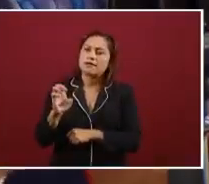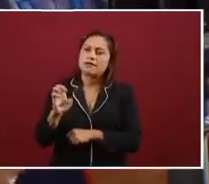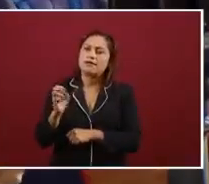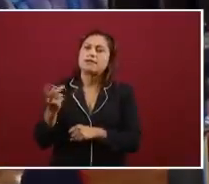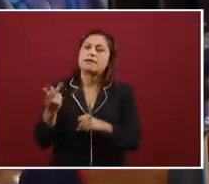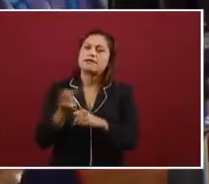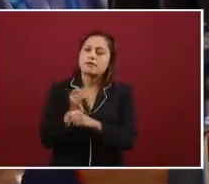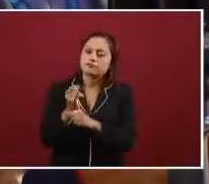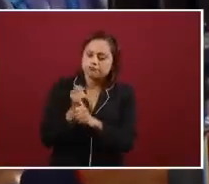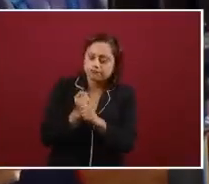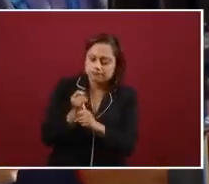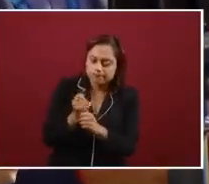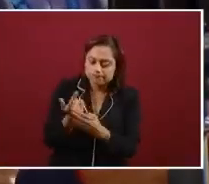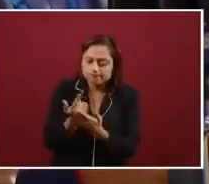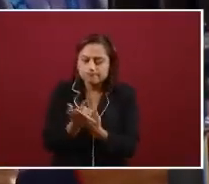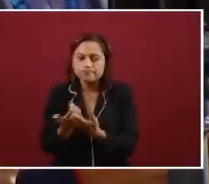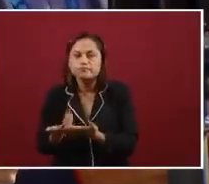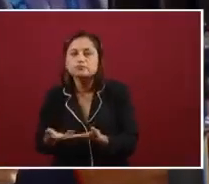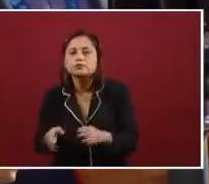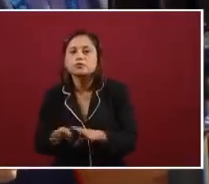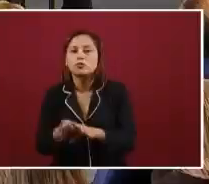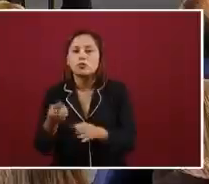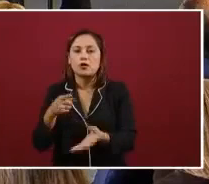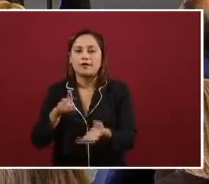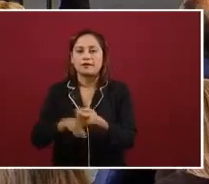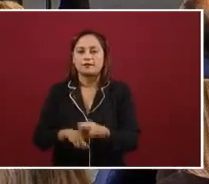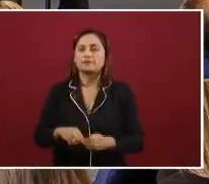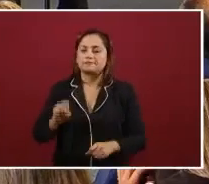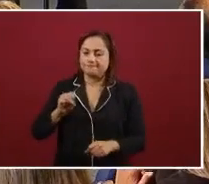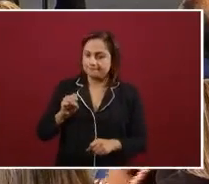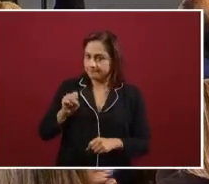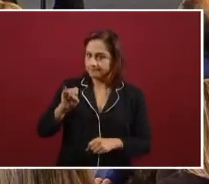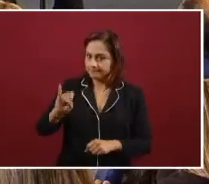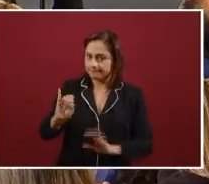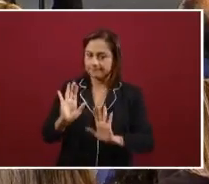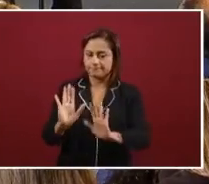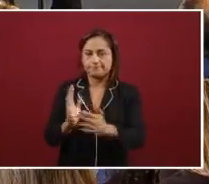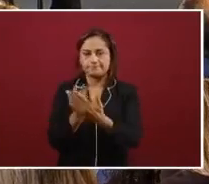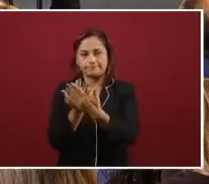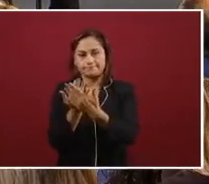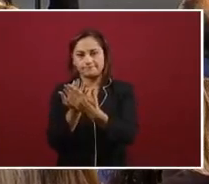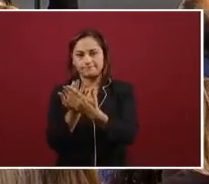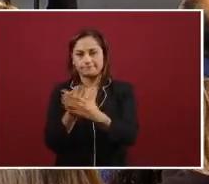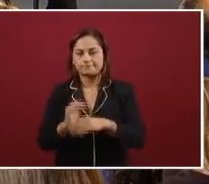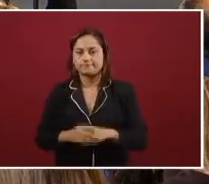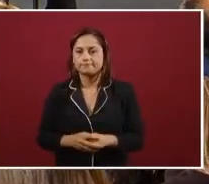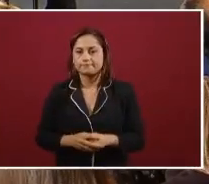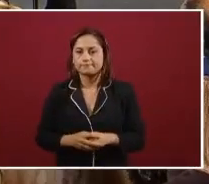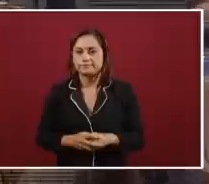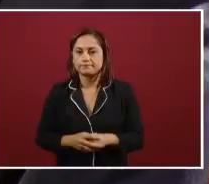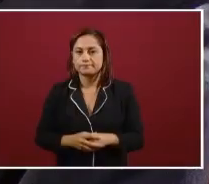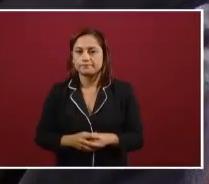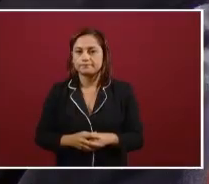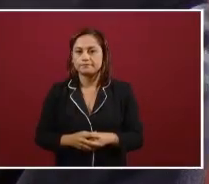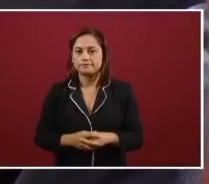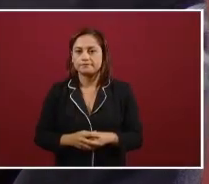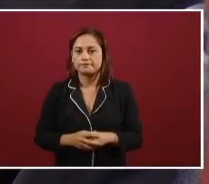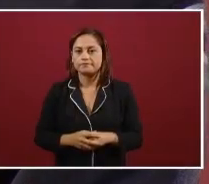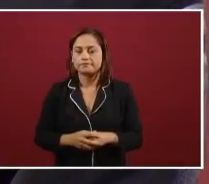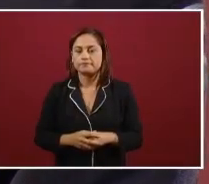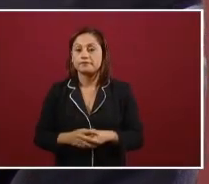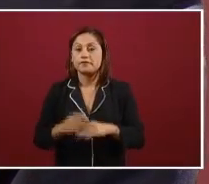auditoría? Sí, pero vamos a esperar. Ahora que tenemos